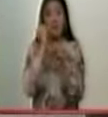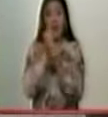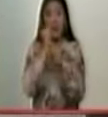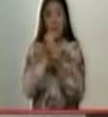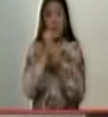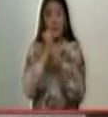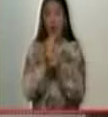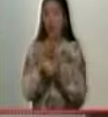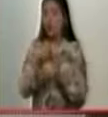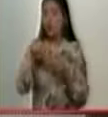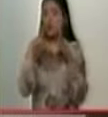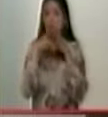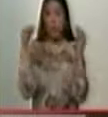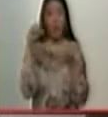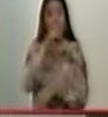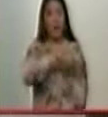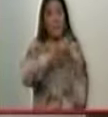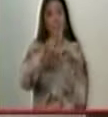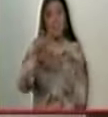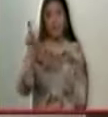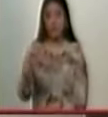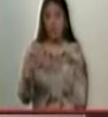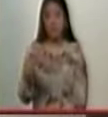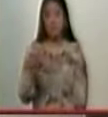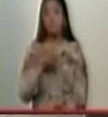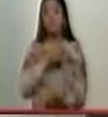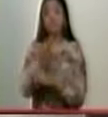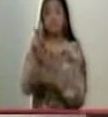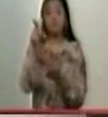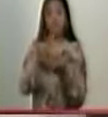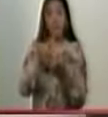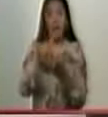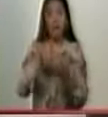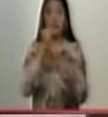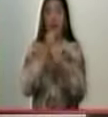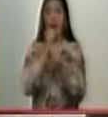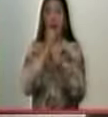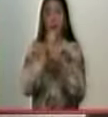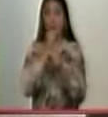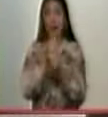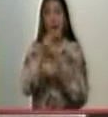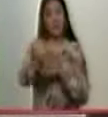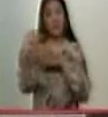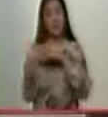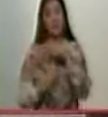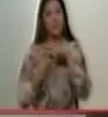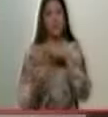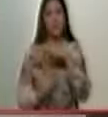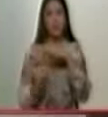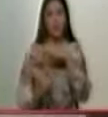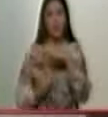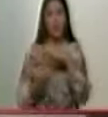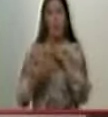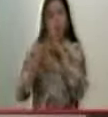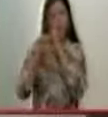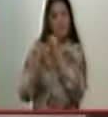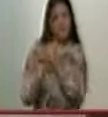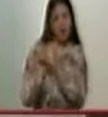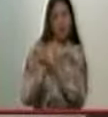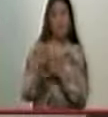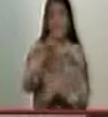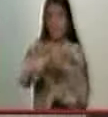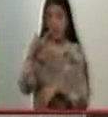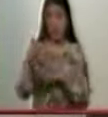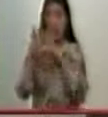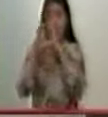están todas las personas que participan, que trabajan en estos organismos, personas de confianza, están